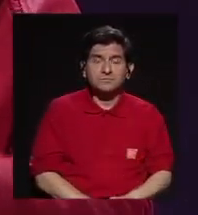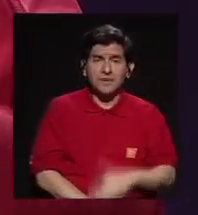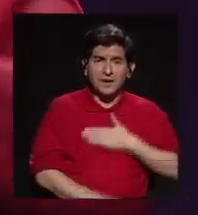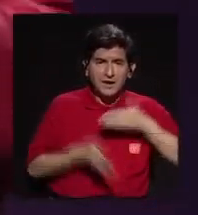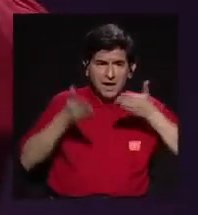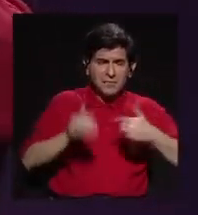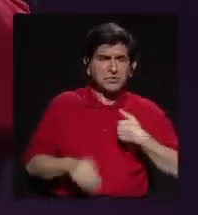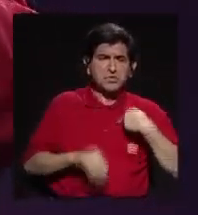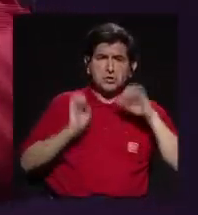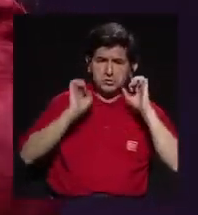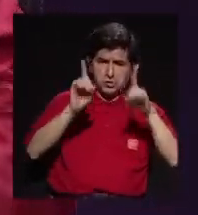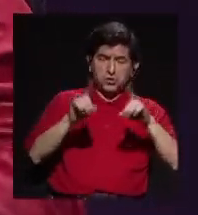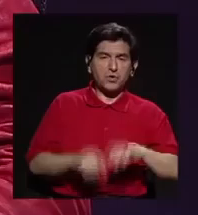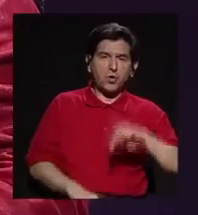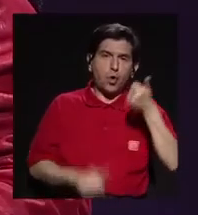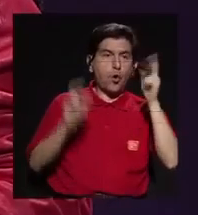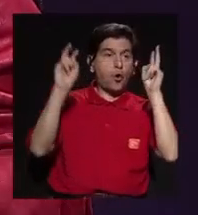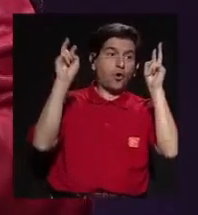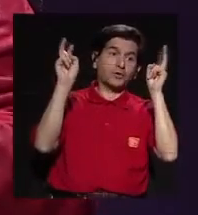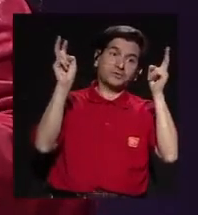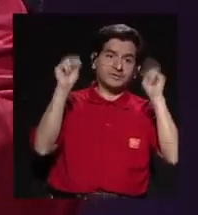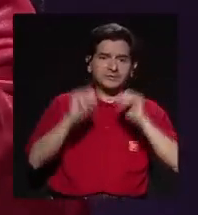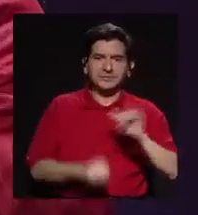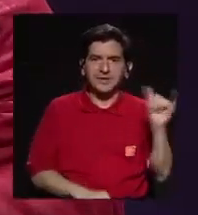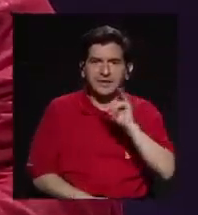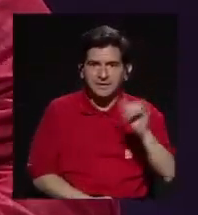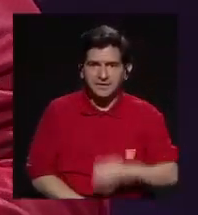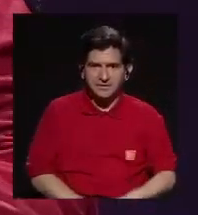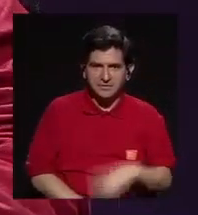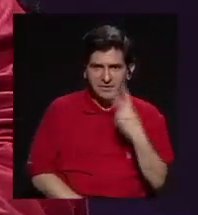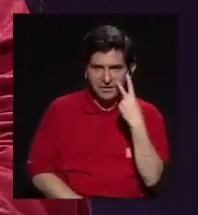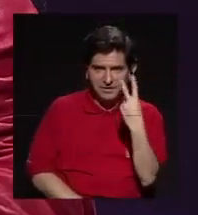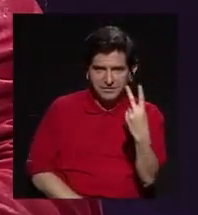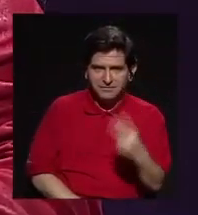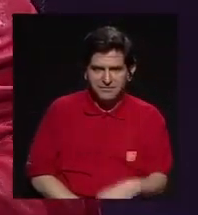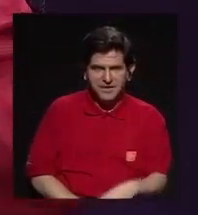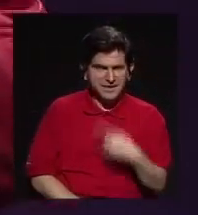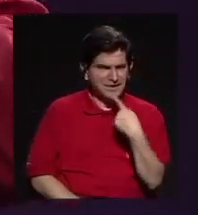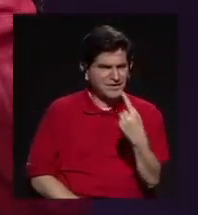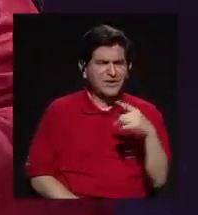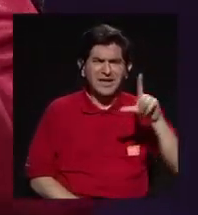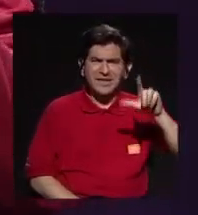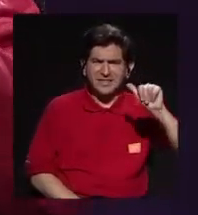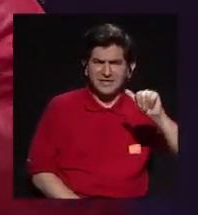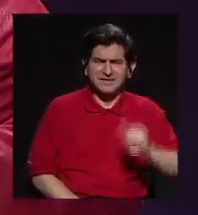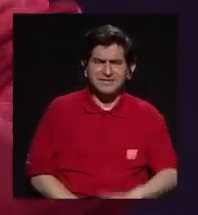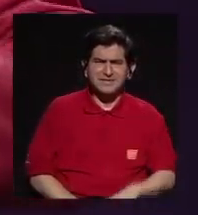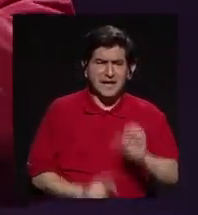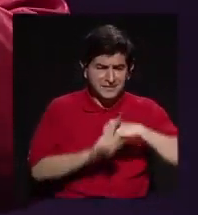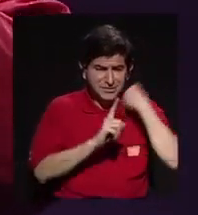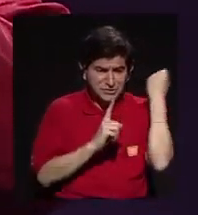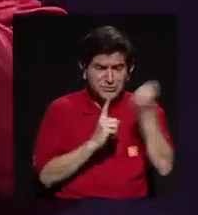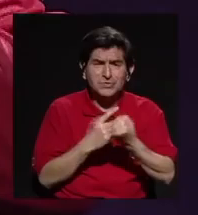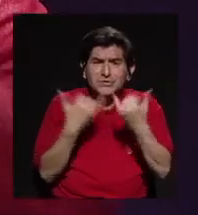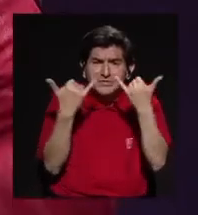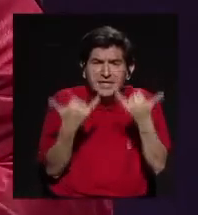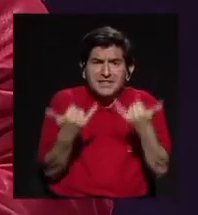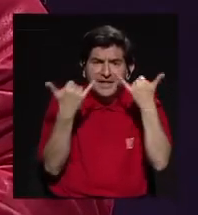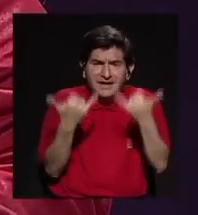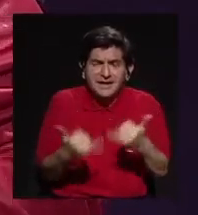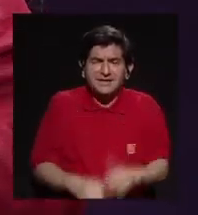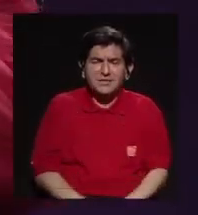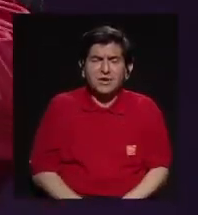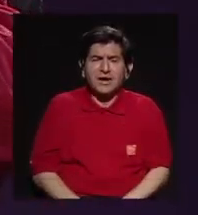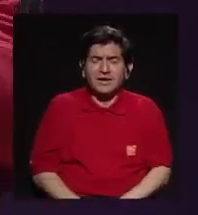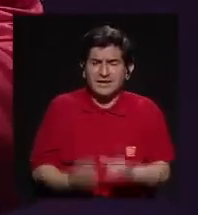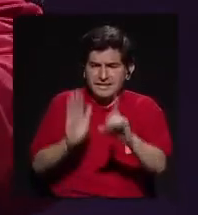mis hijos los educo yo, que eso es otro tema, ¿verdad? También hay que ver que justamente lo que está diciendo Larisa, vivimos en una sociedad de un Estado de